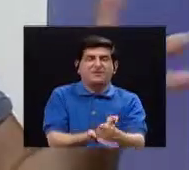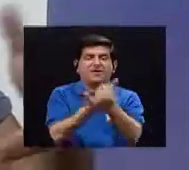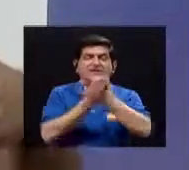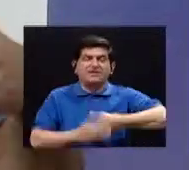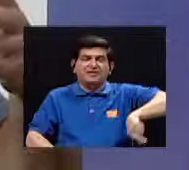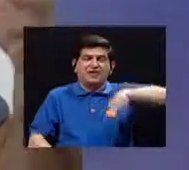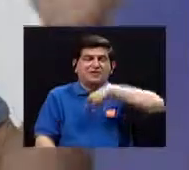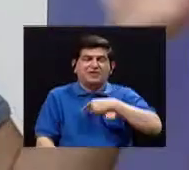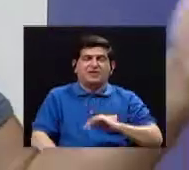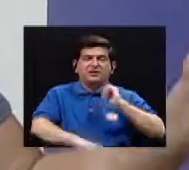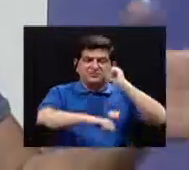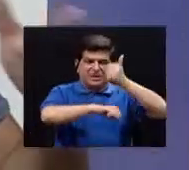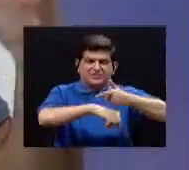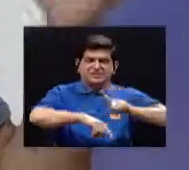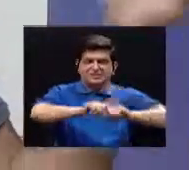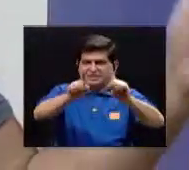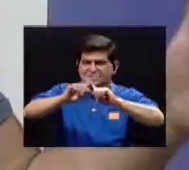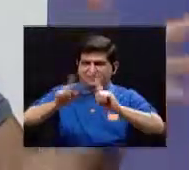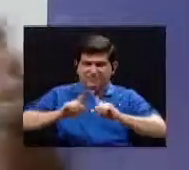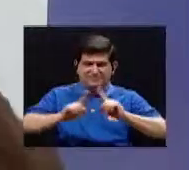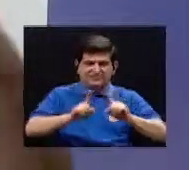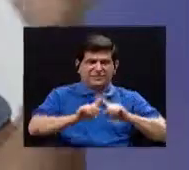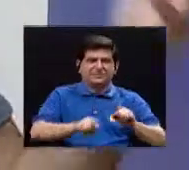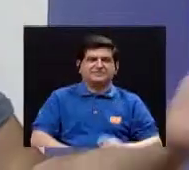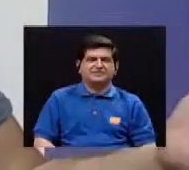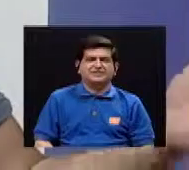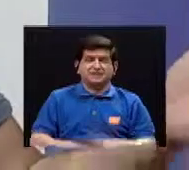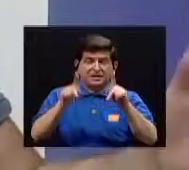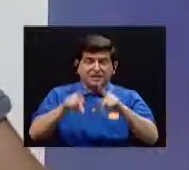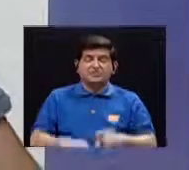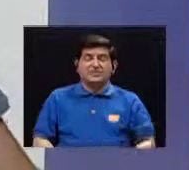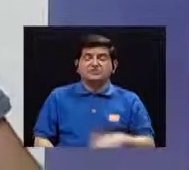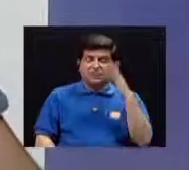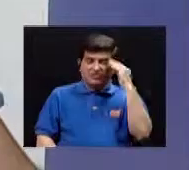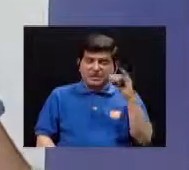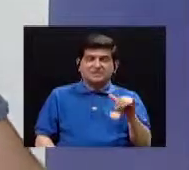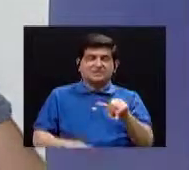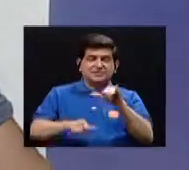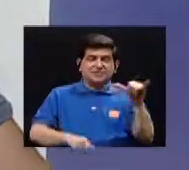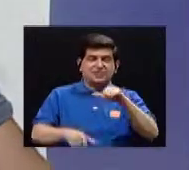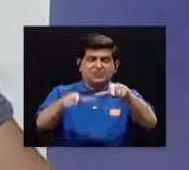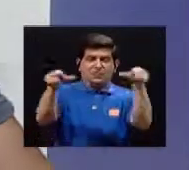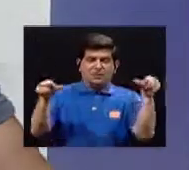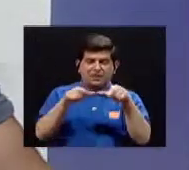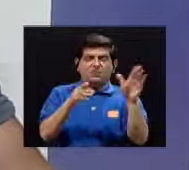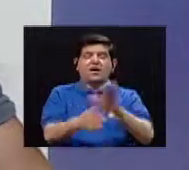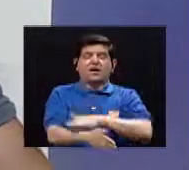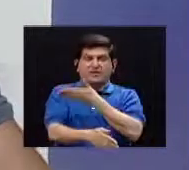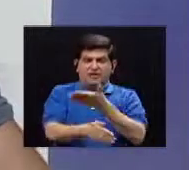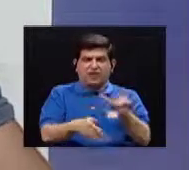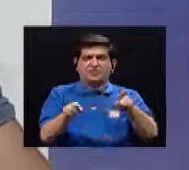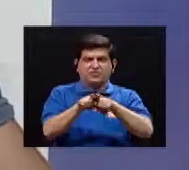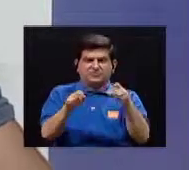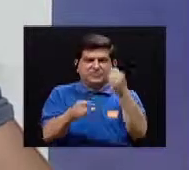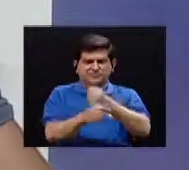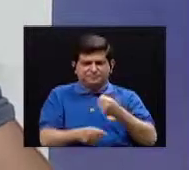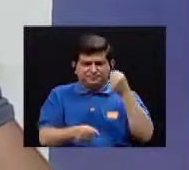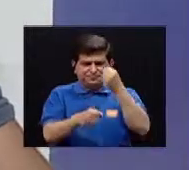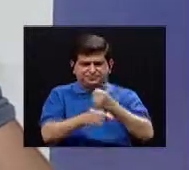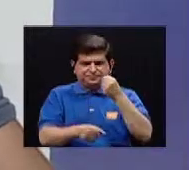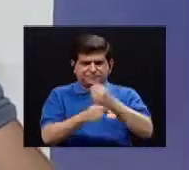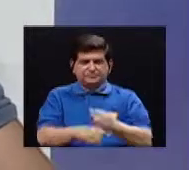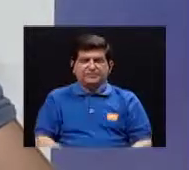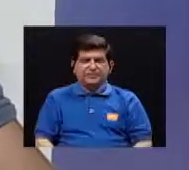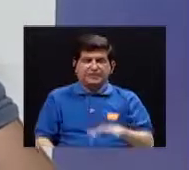ahí nos ayudó como a situar ya ser diferente y hacer que la gente viva el lugar y la música también hemos estado